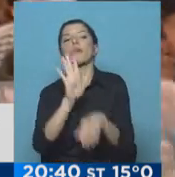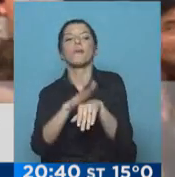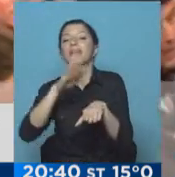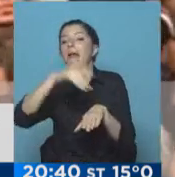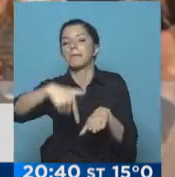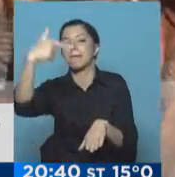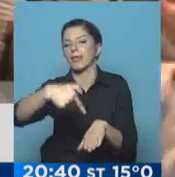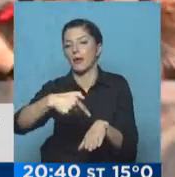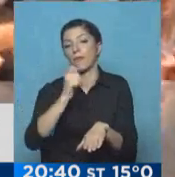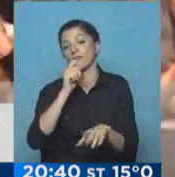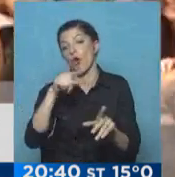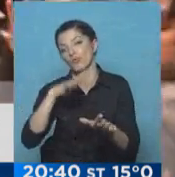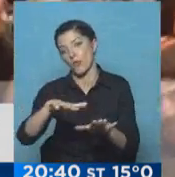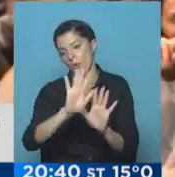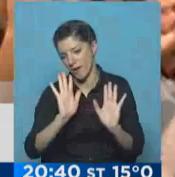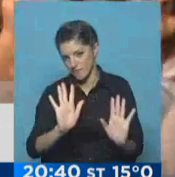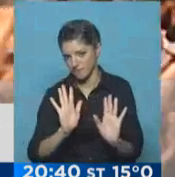Es que...